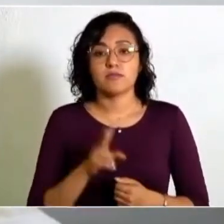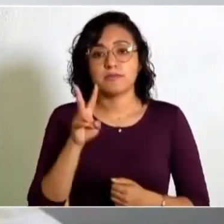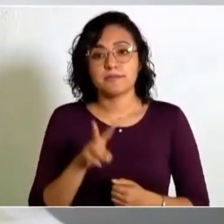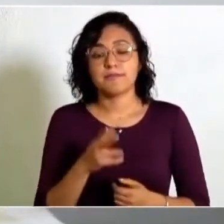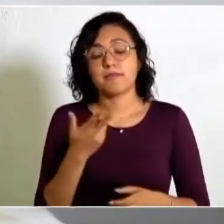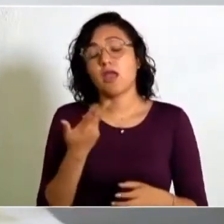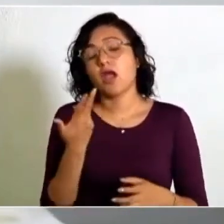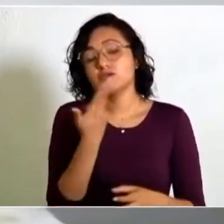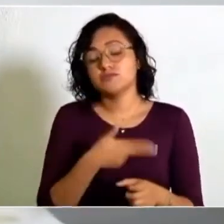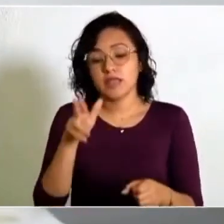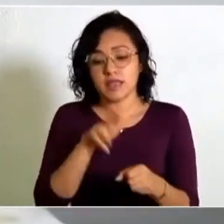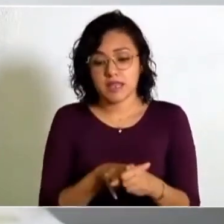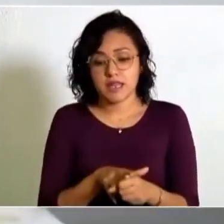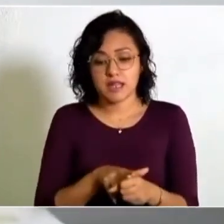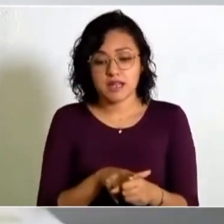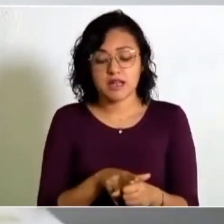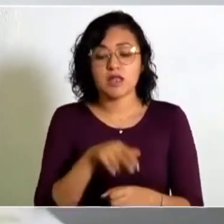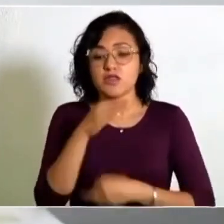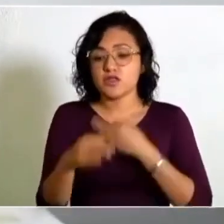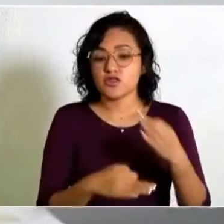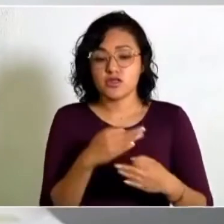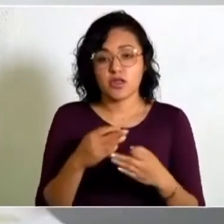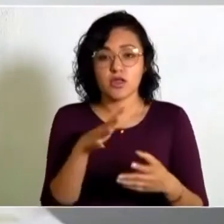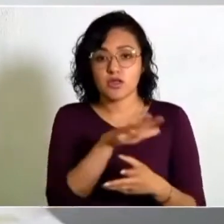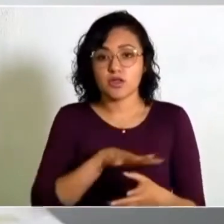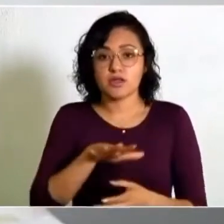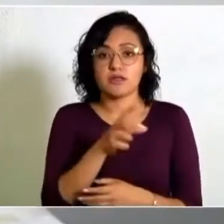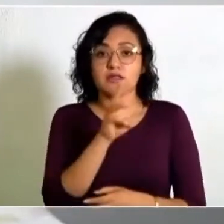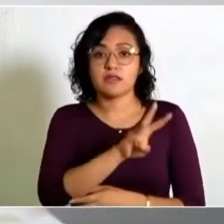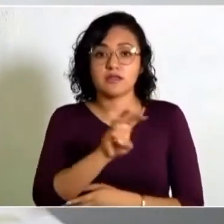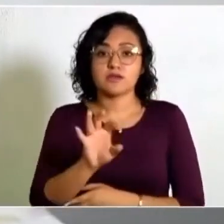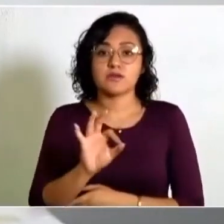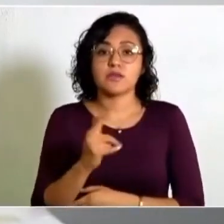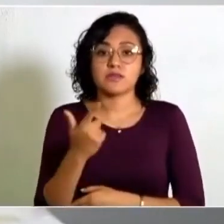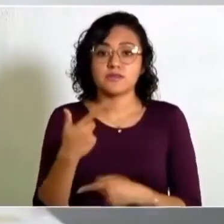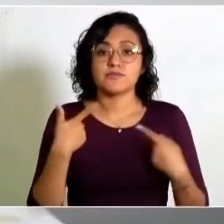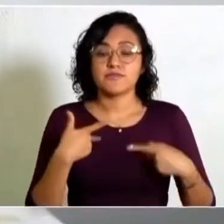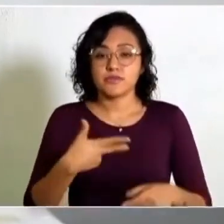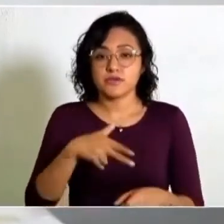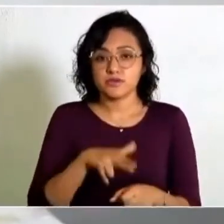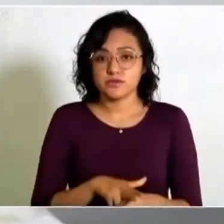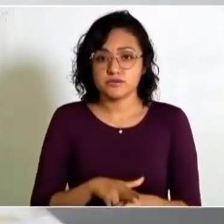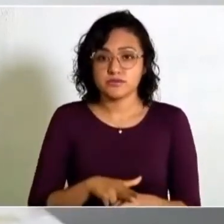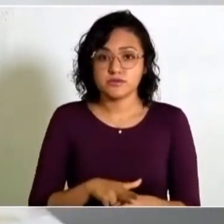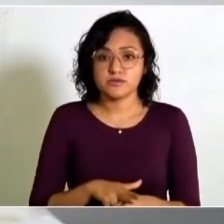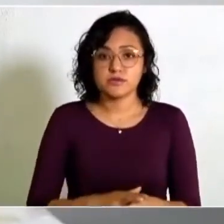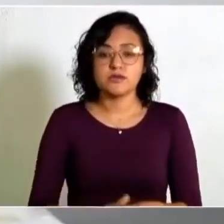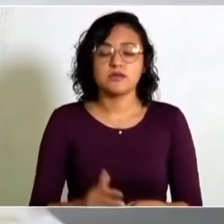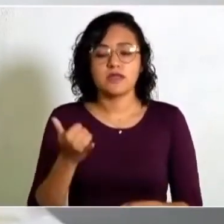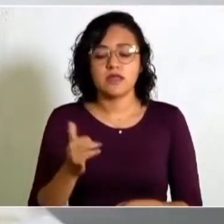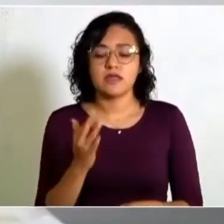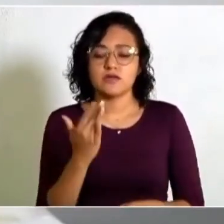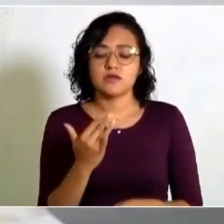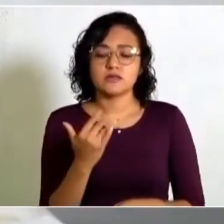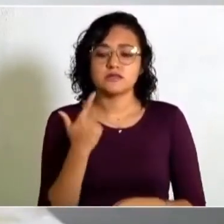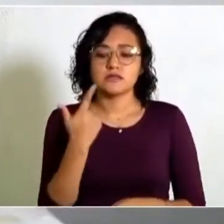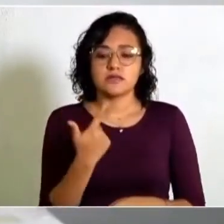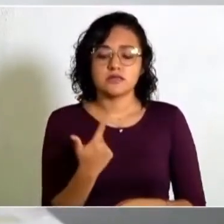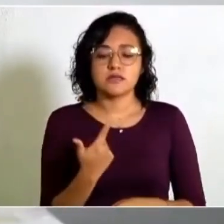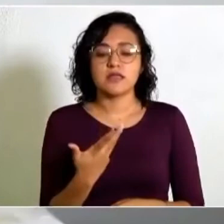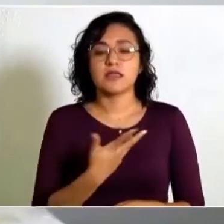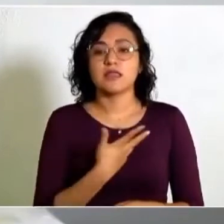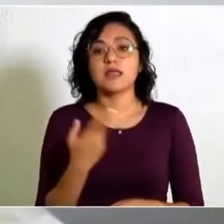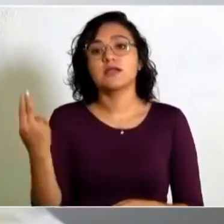a la hospitalización, en todo el sector tenemos 347 pacientes hospitalizados y 57 de